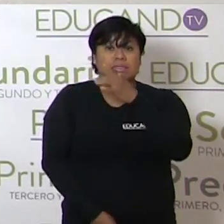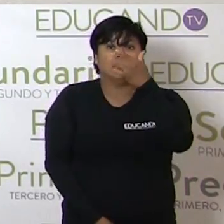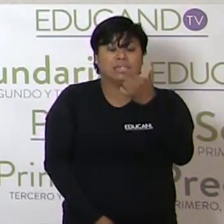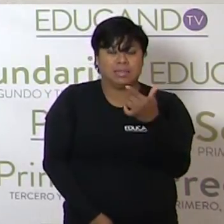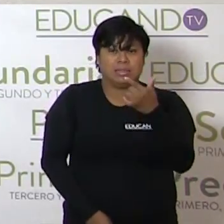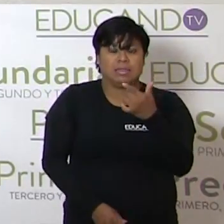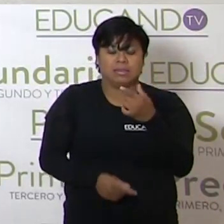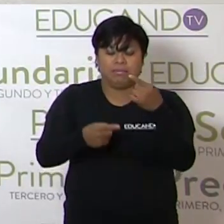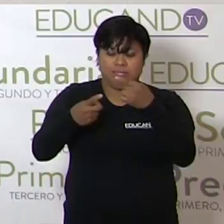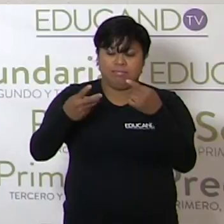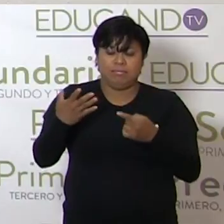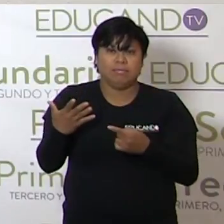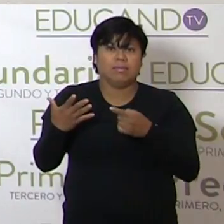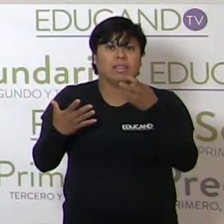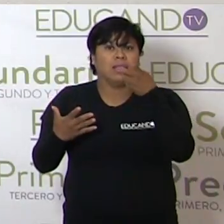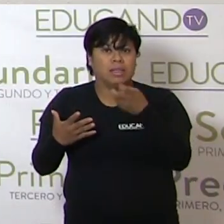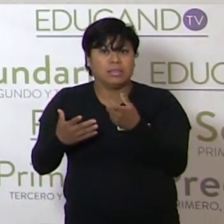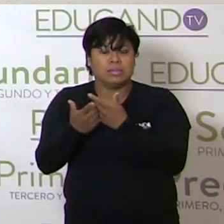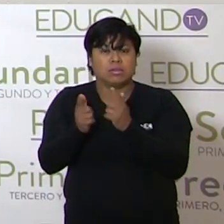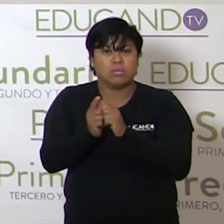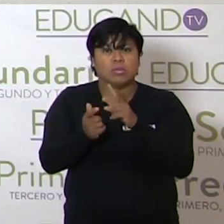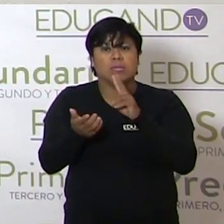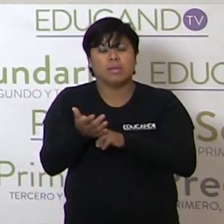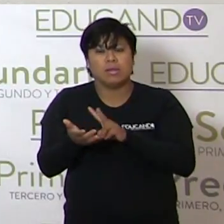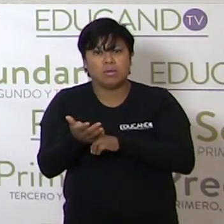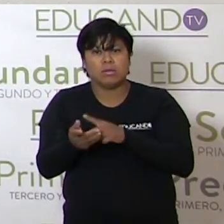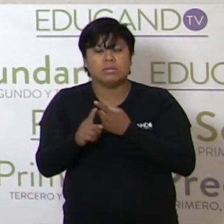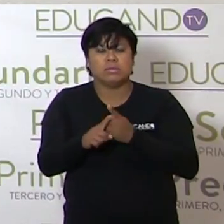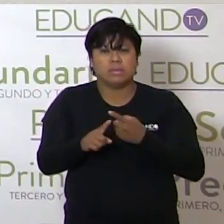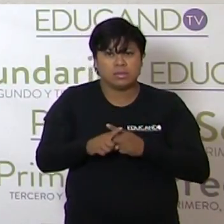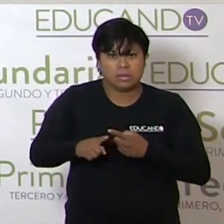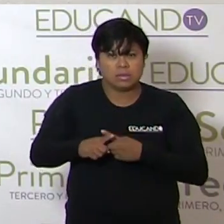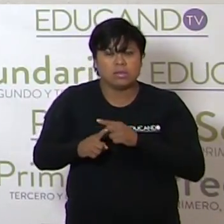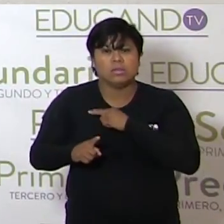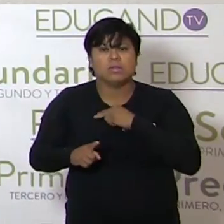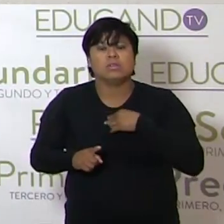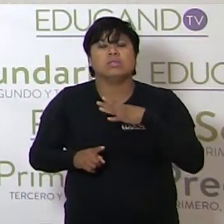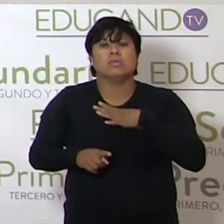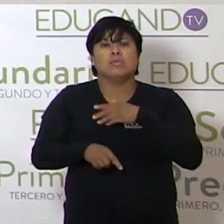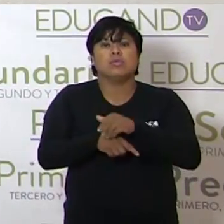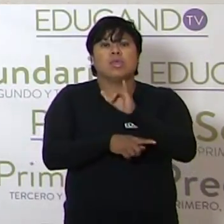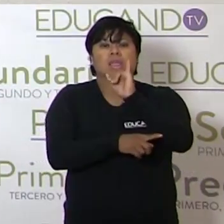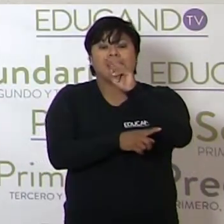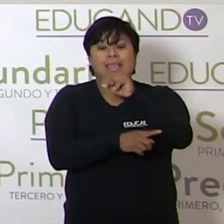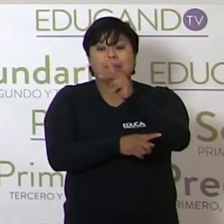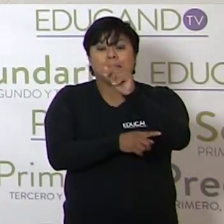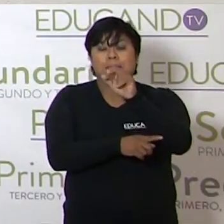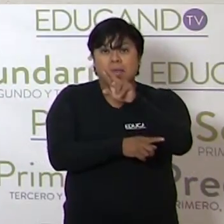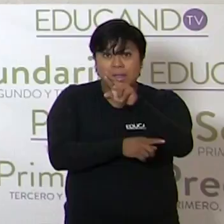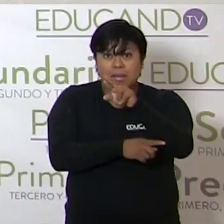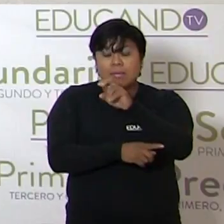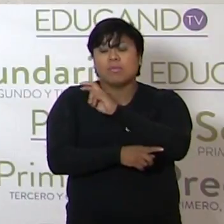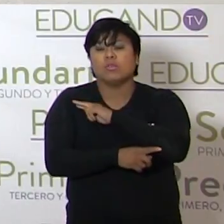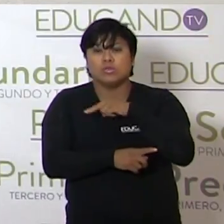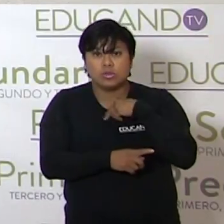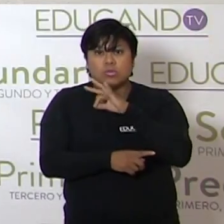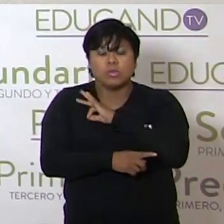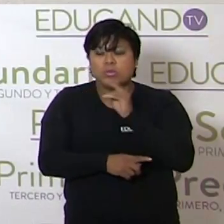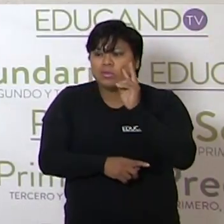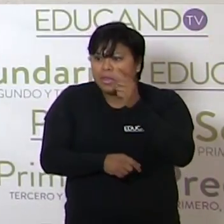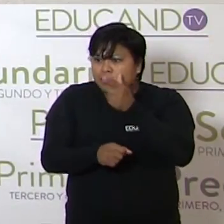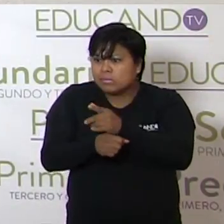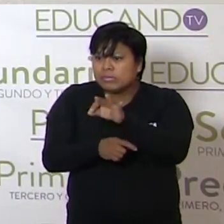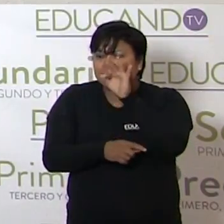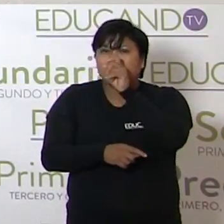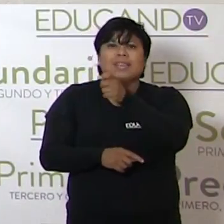En este conjunto de valores o de elementos tenemos un número impar y por lo tanto podemos localizar muy fácilmente lo que